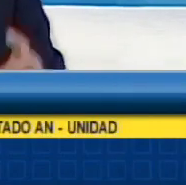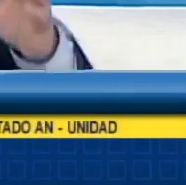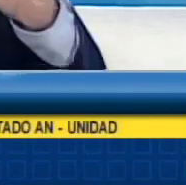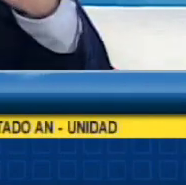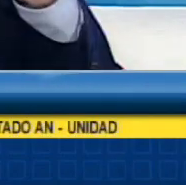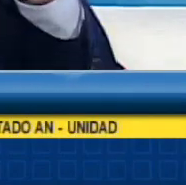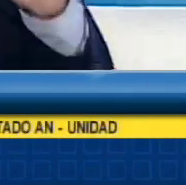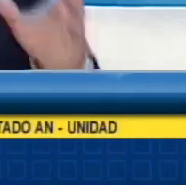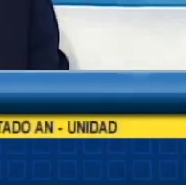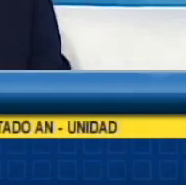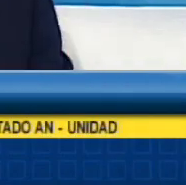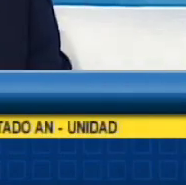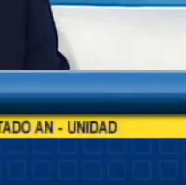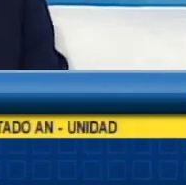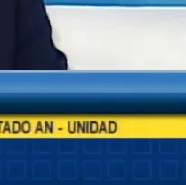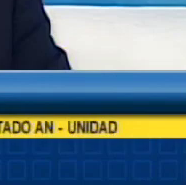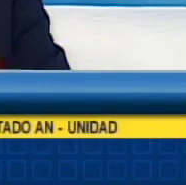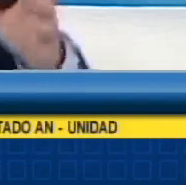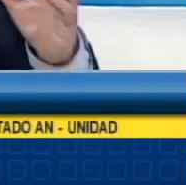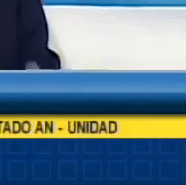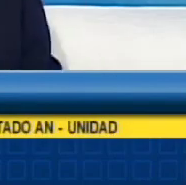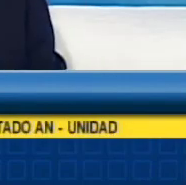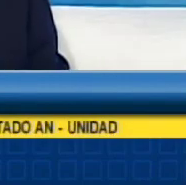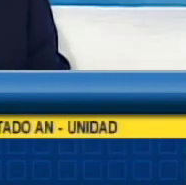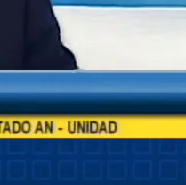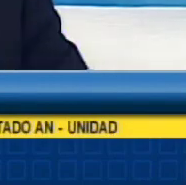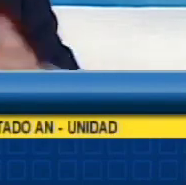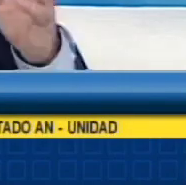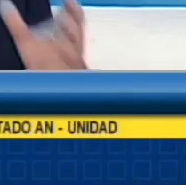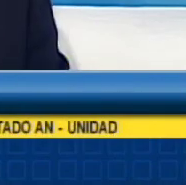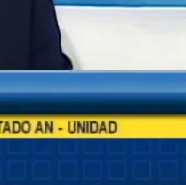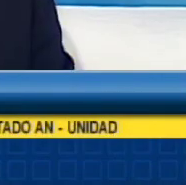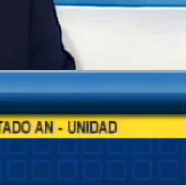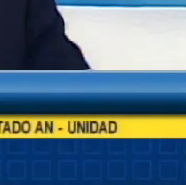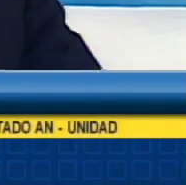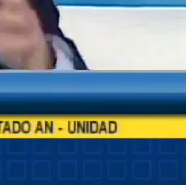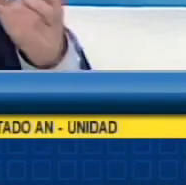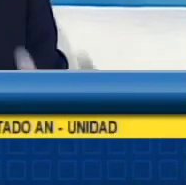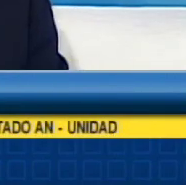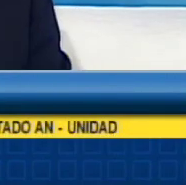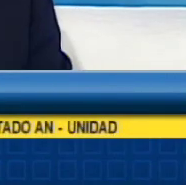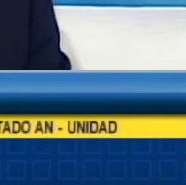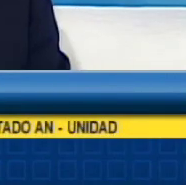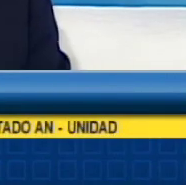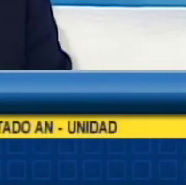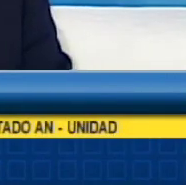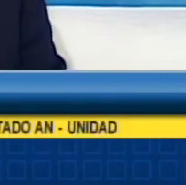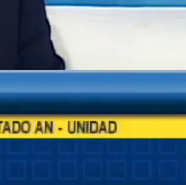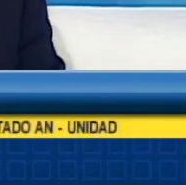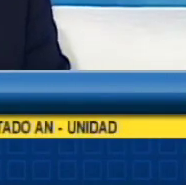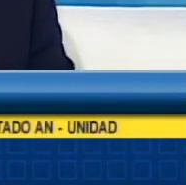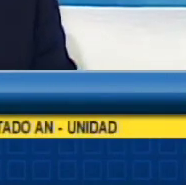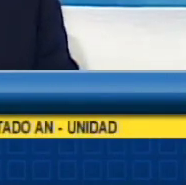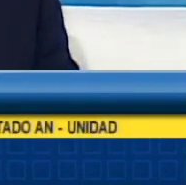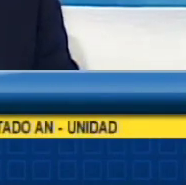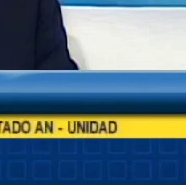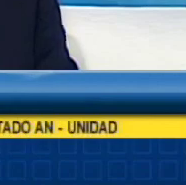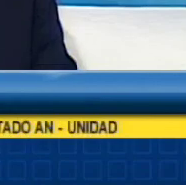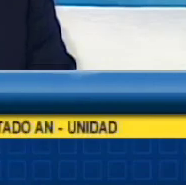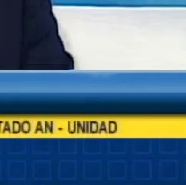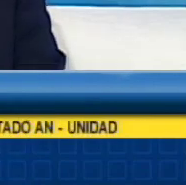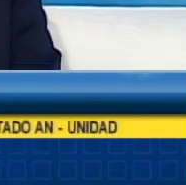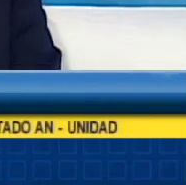por eso está paralizada la economía, no hay comercio, no hay publicidad, no hay industria, por eso los precios están